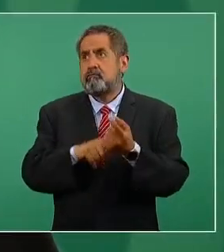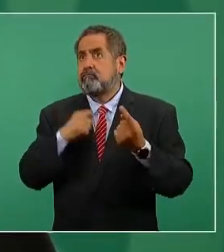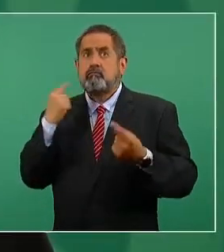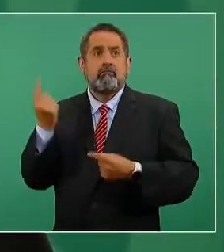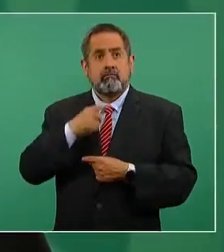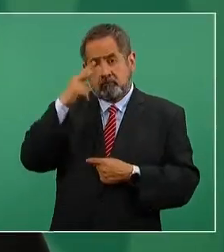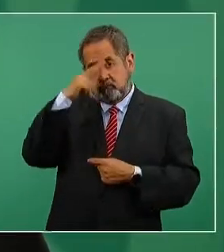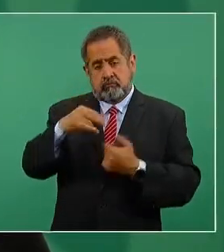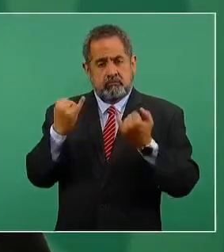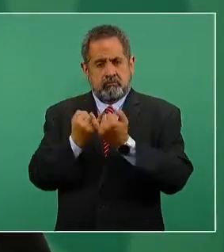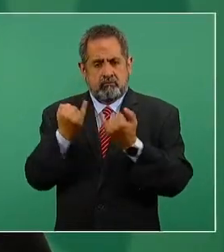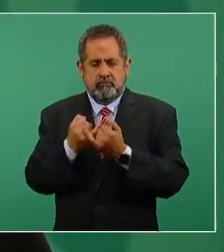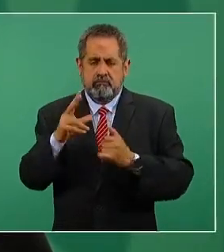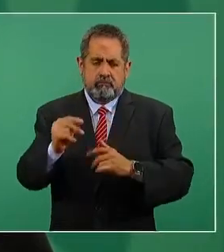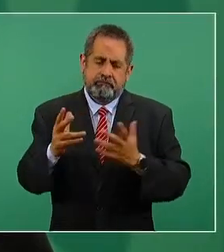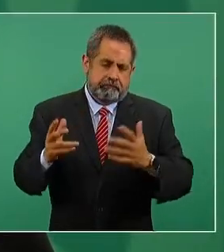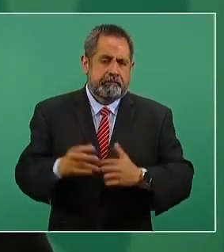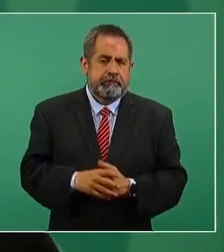significa México.